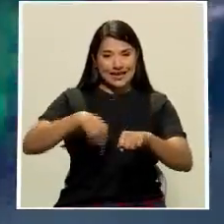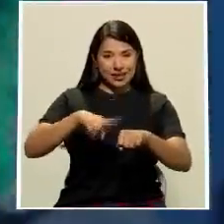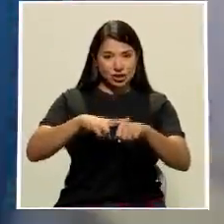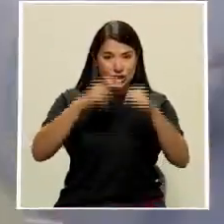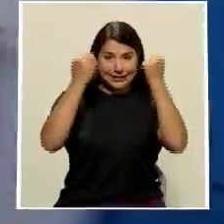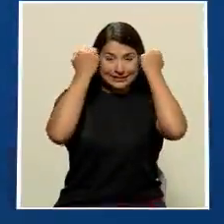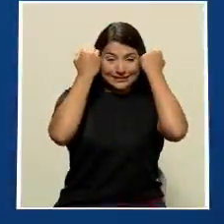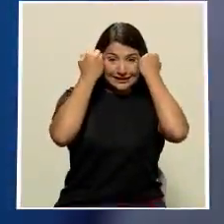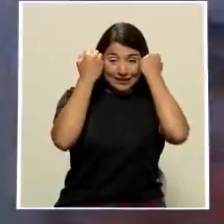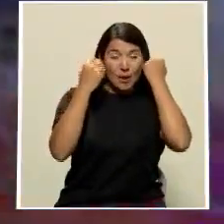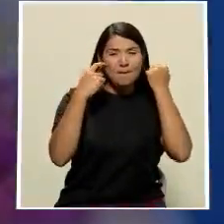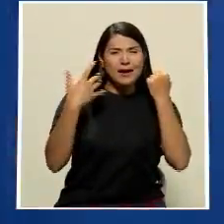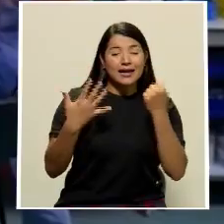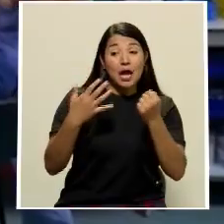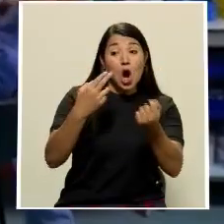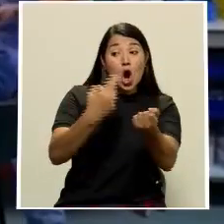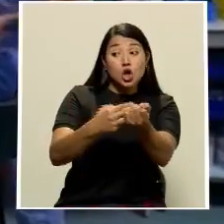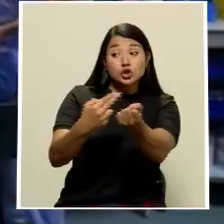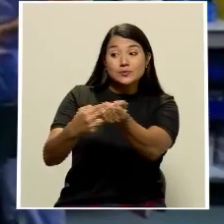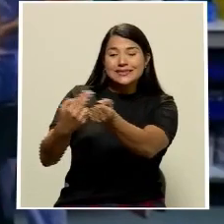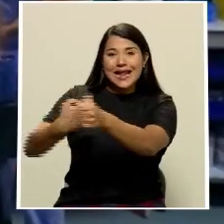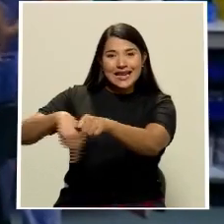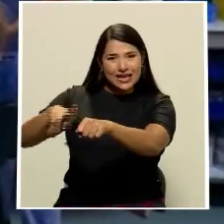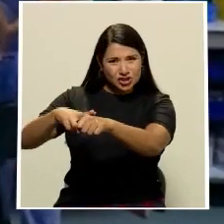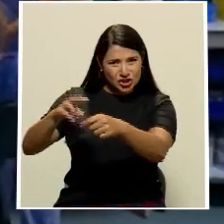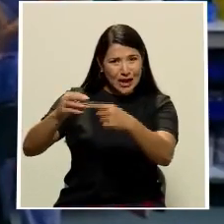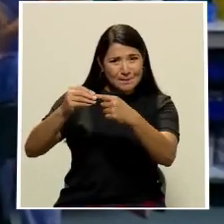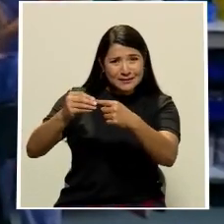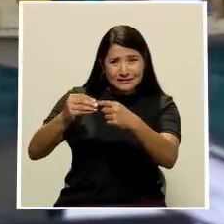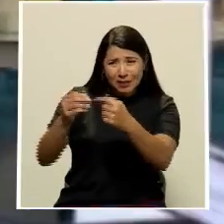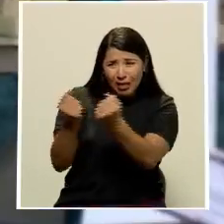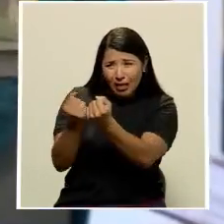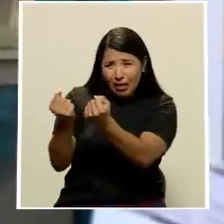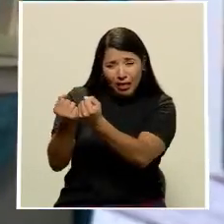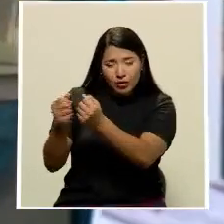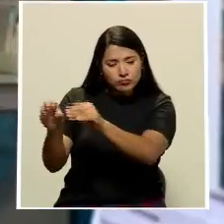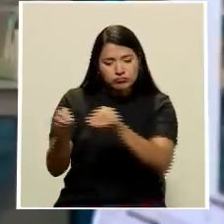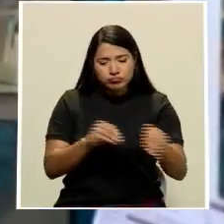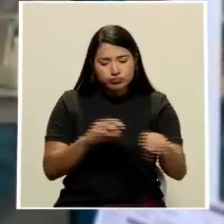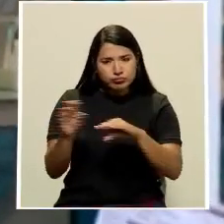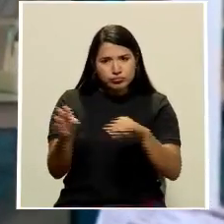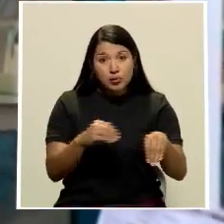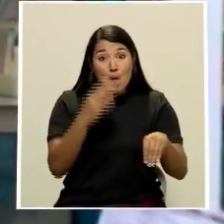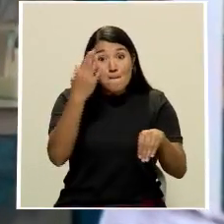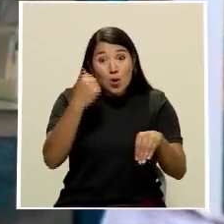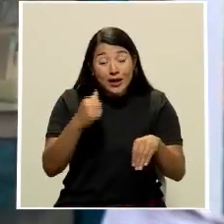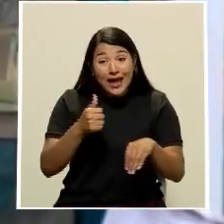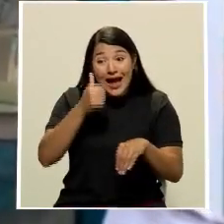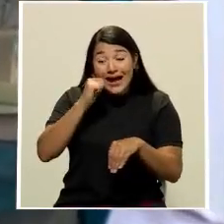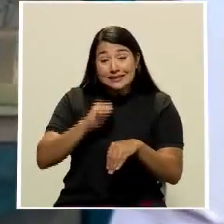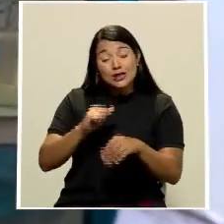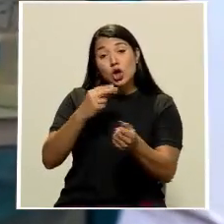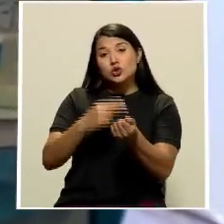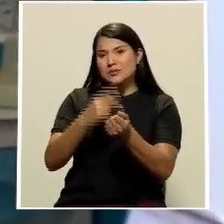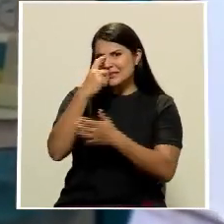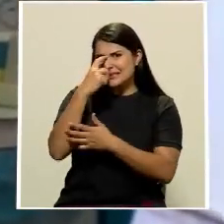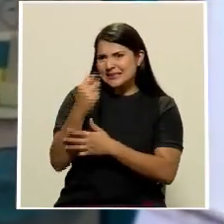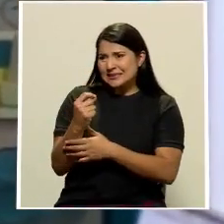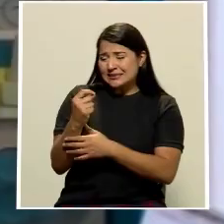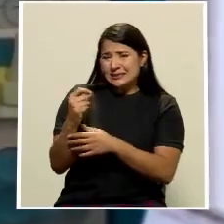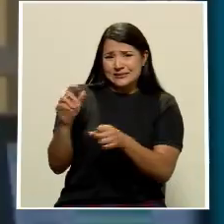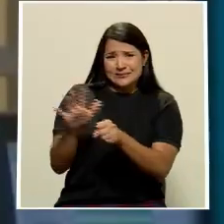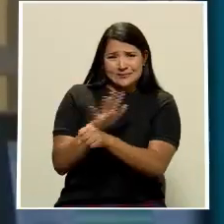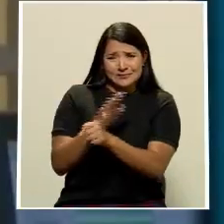ello descongestionar los hospitales nacionales, ya que el martes el Hospital San Juan de Dios tenía una ocupación al 100% y